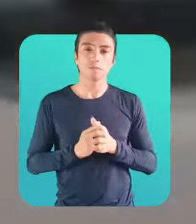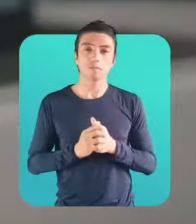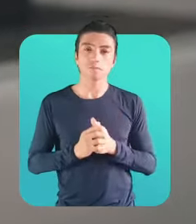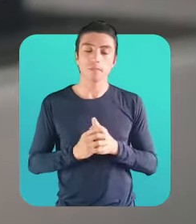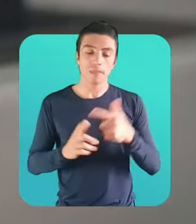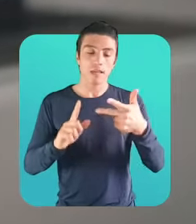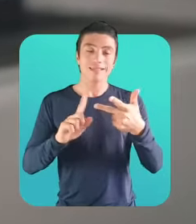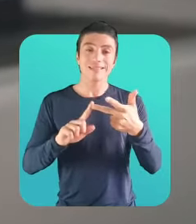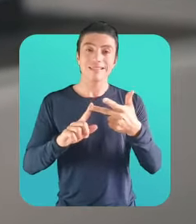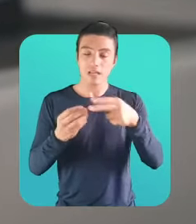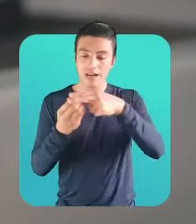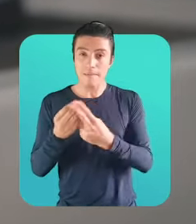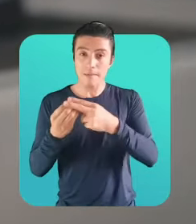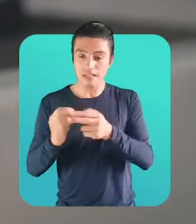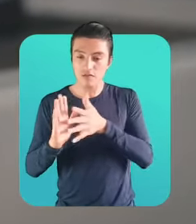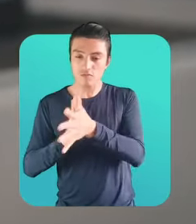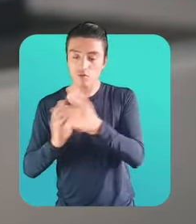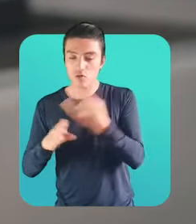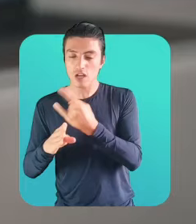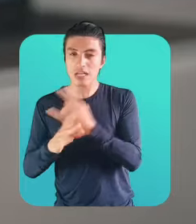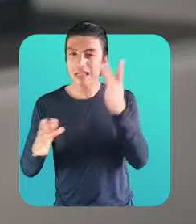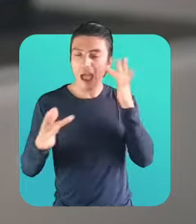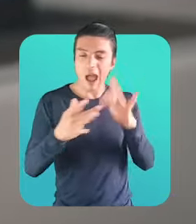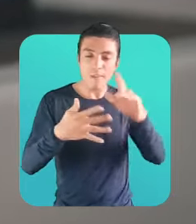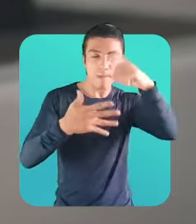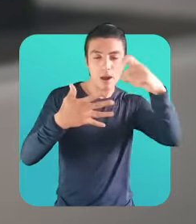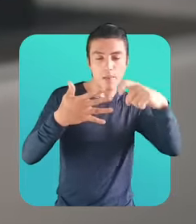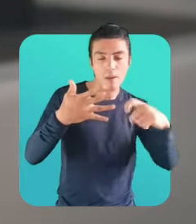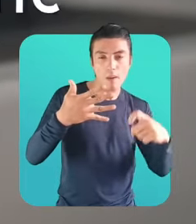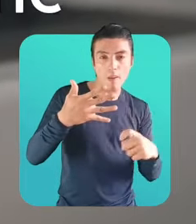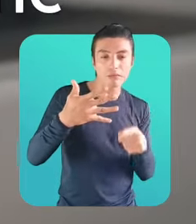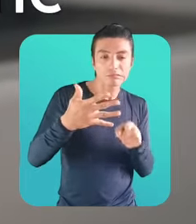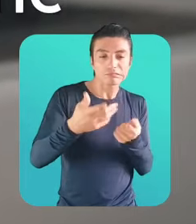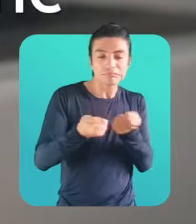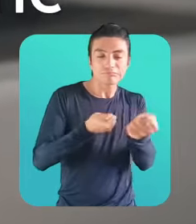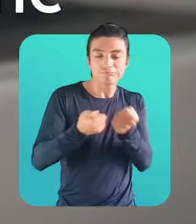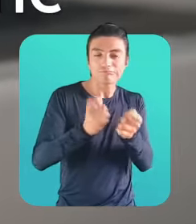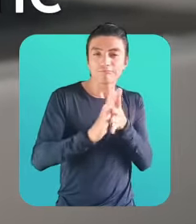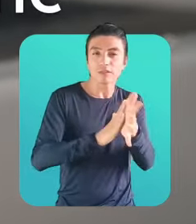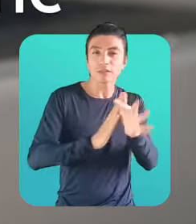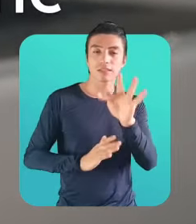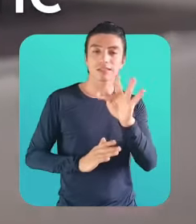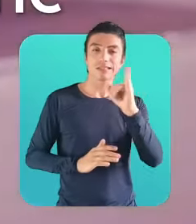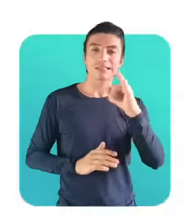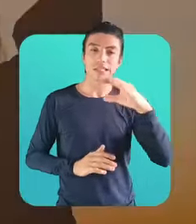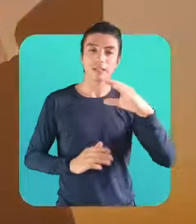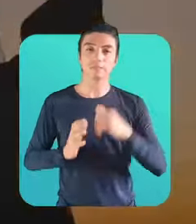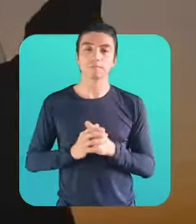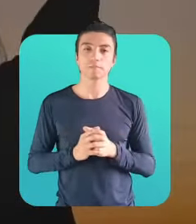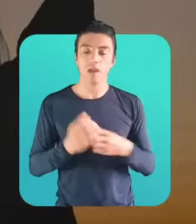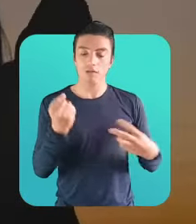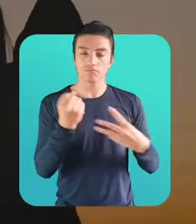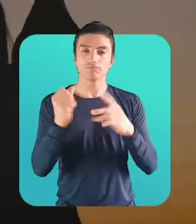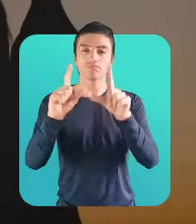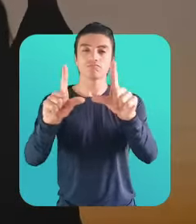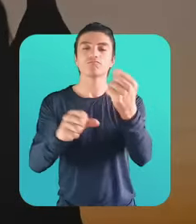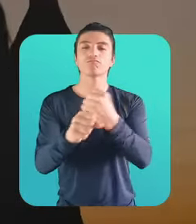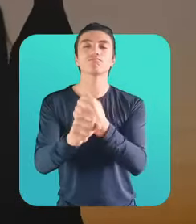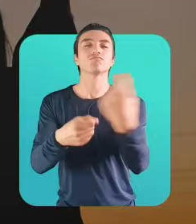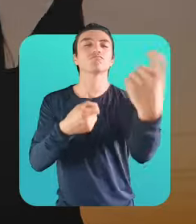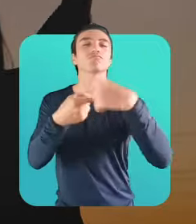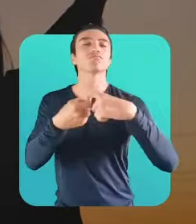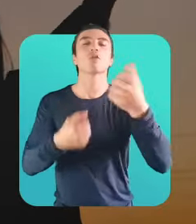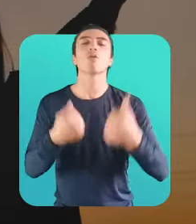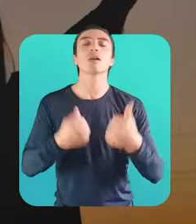personales utilizar herramientas informáticas de acuerdo con las necesidades de manejo de información TIC como egresado sena